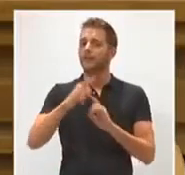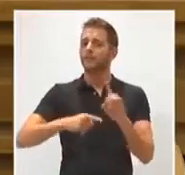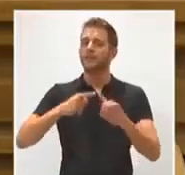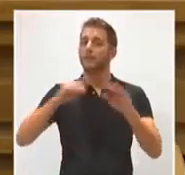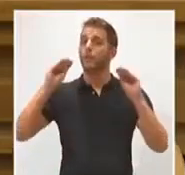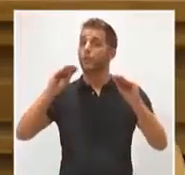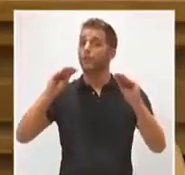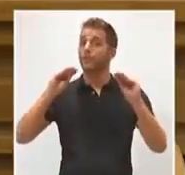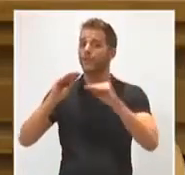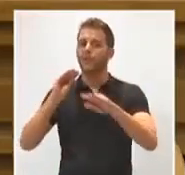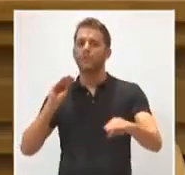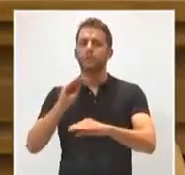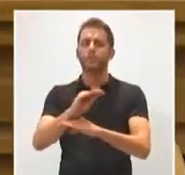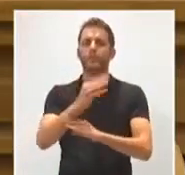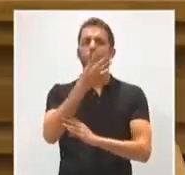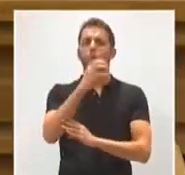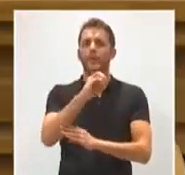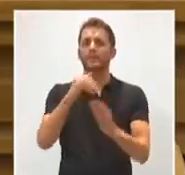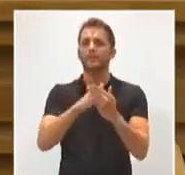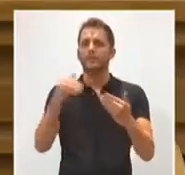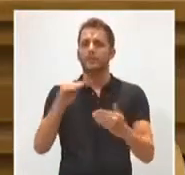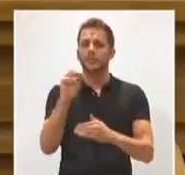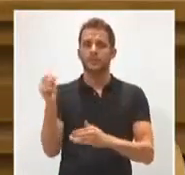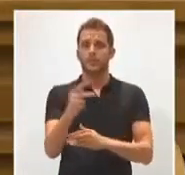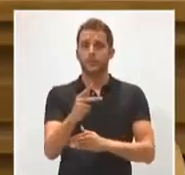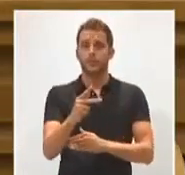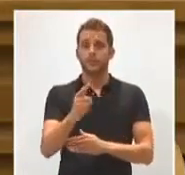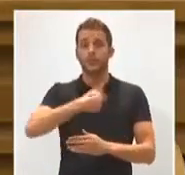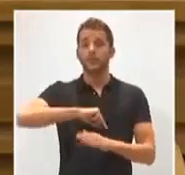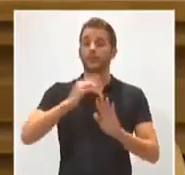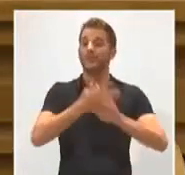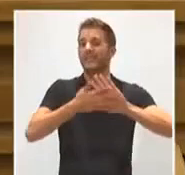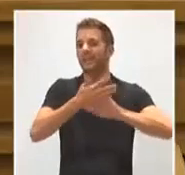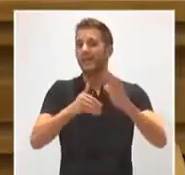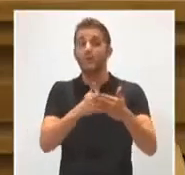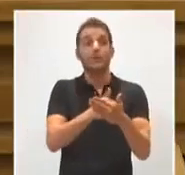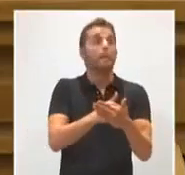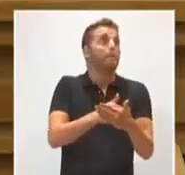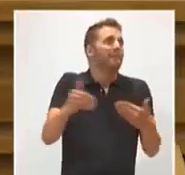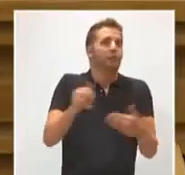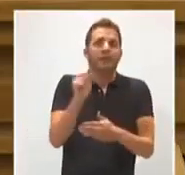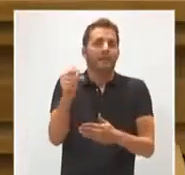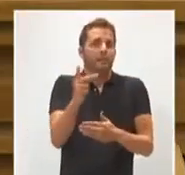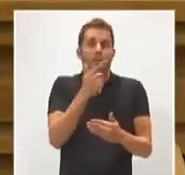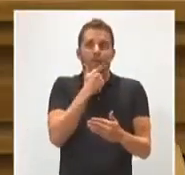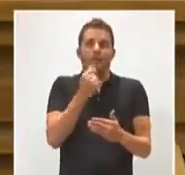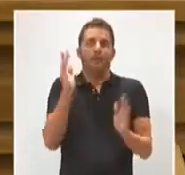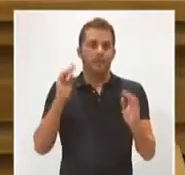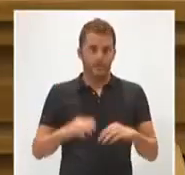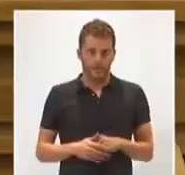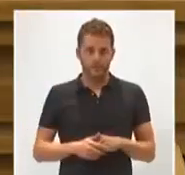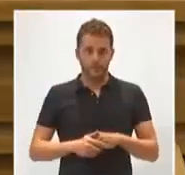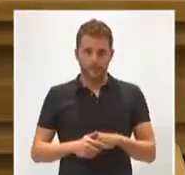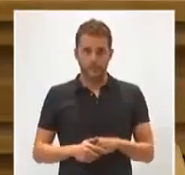con una inversión de 40 millones de euros que hablamos de millones de euros como de primos hermanos vamos